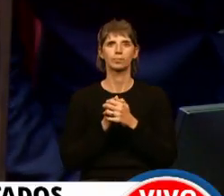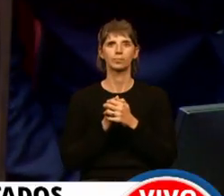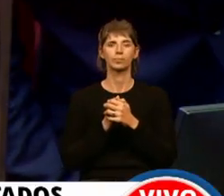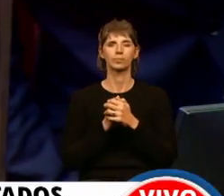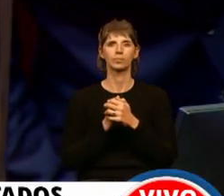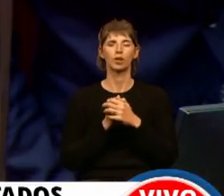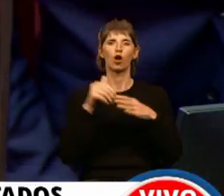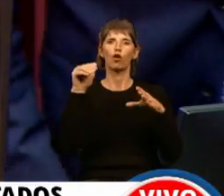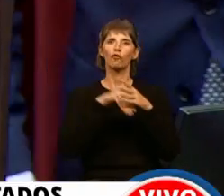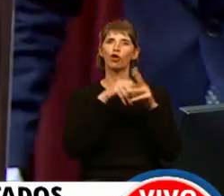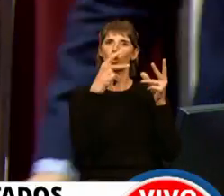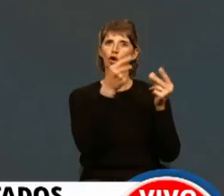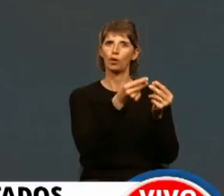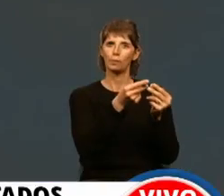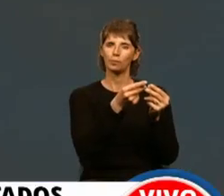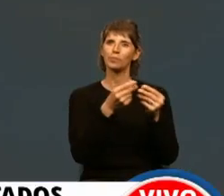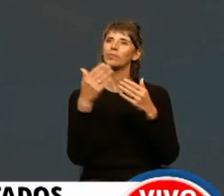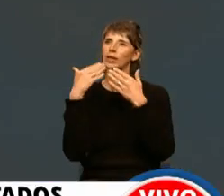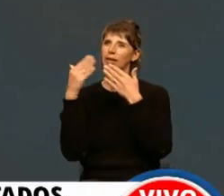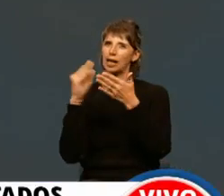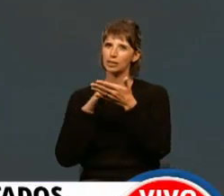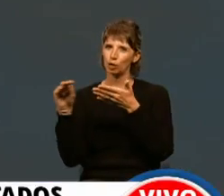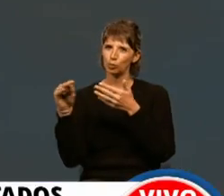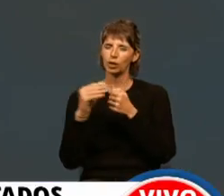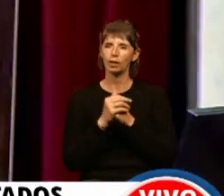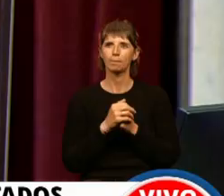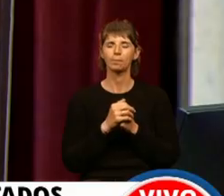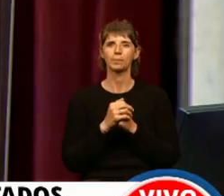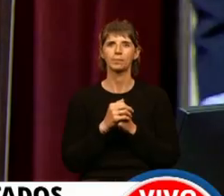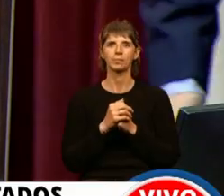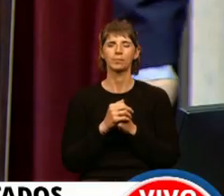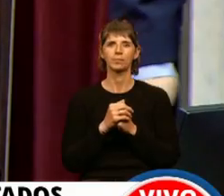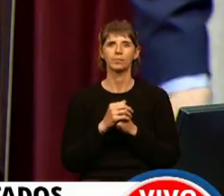negativo señor presidente gracias diputada villa